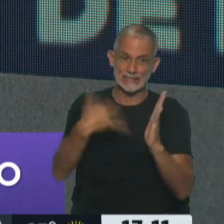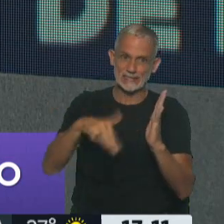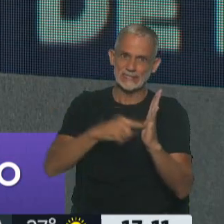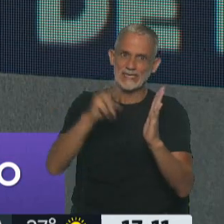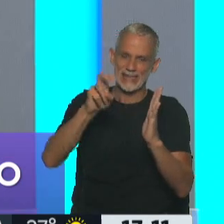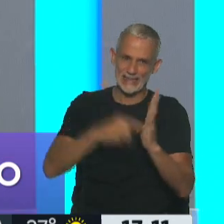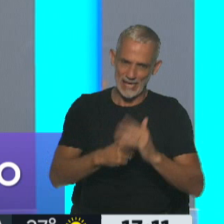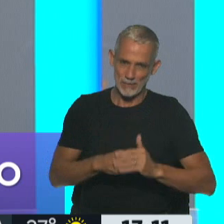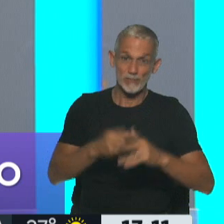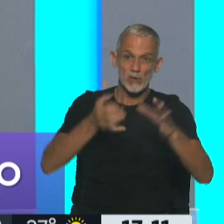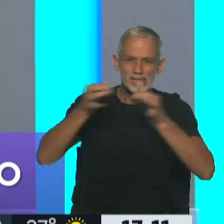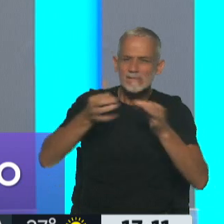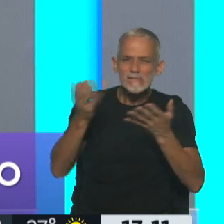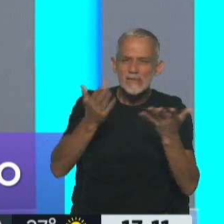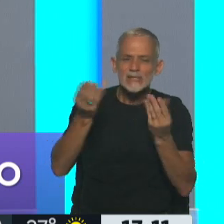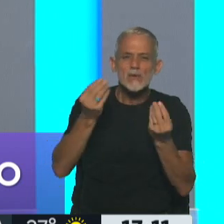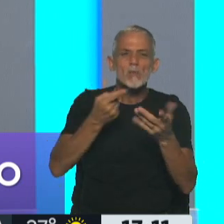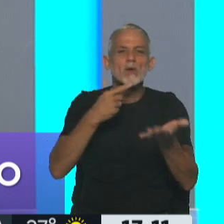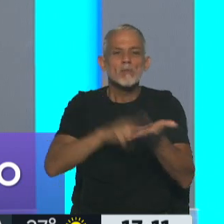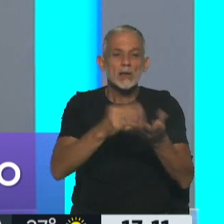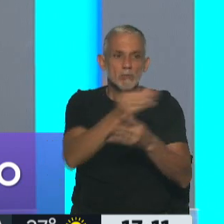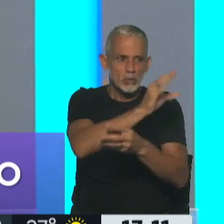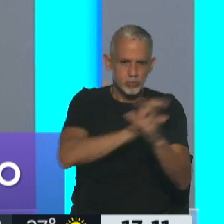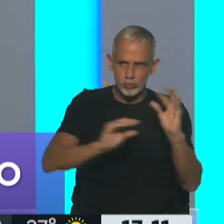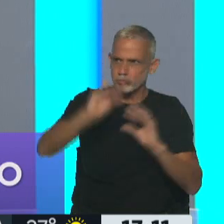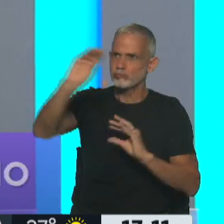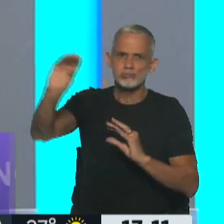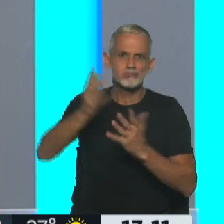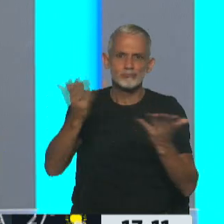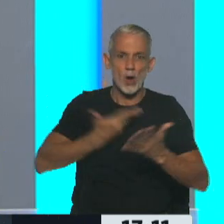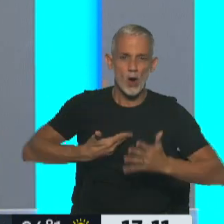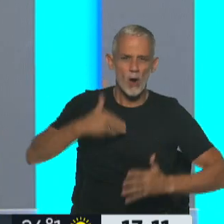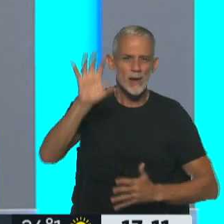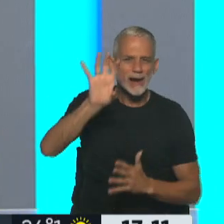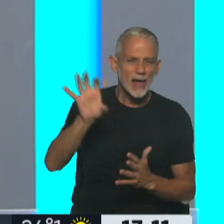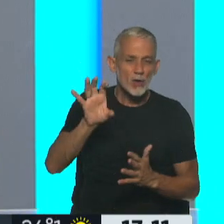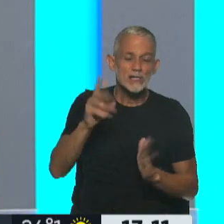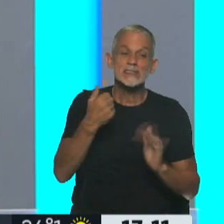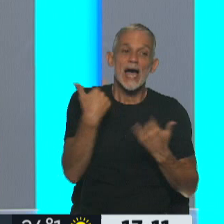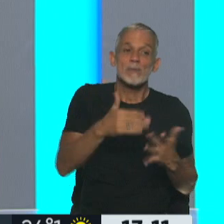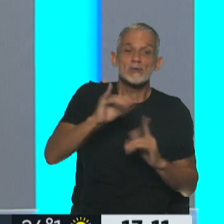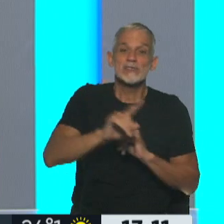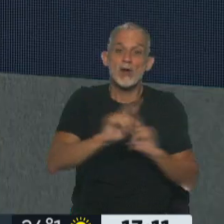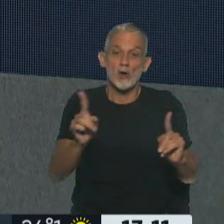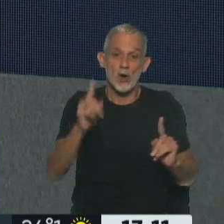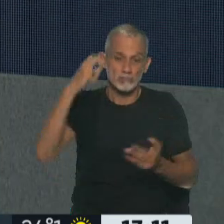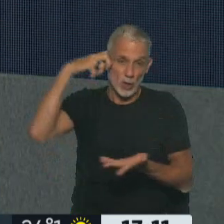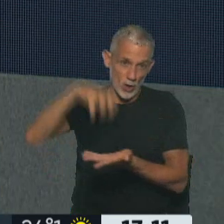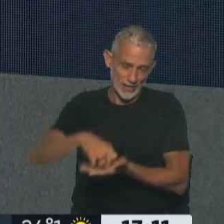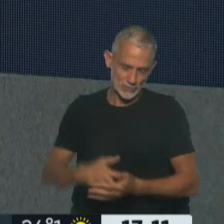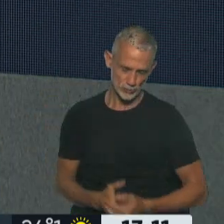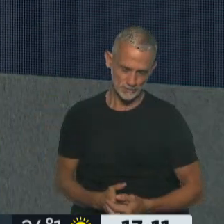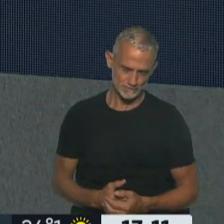es donde están las conversaciones. Y a partir de esas conversaciones con los gobernadores es el respaldo que van a tener en el Congreso Nacional. ¿Y qué